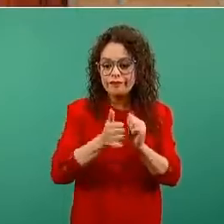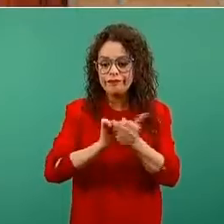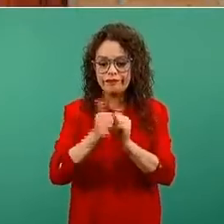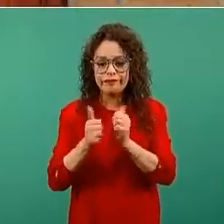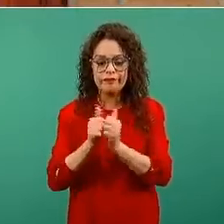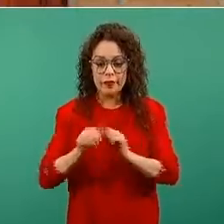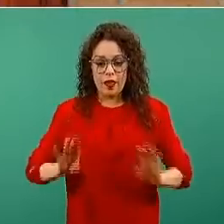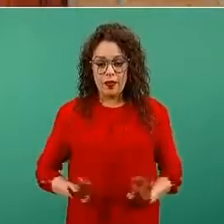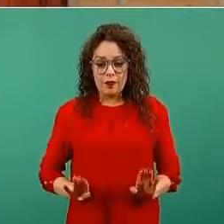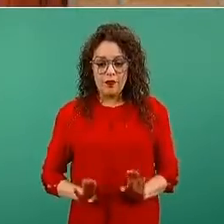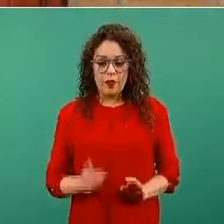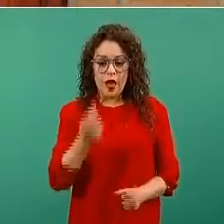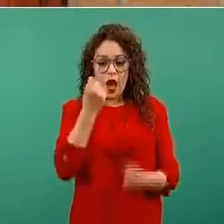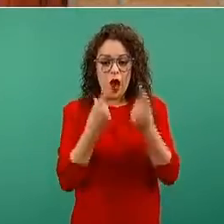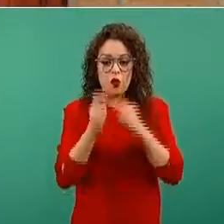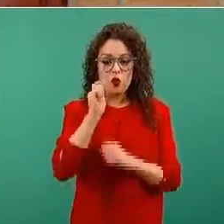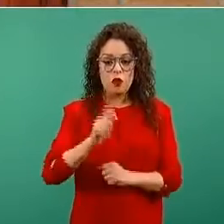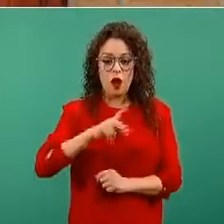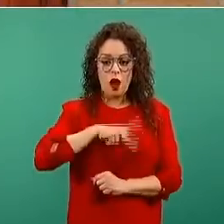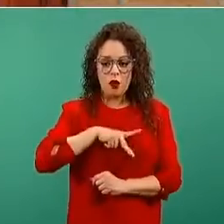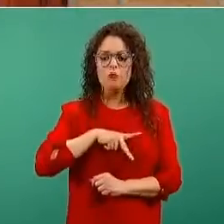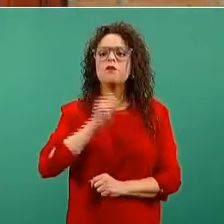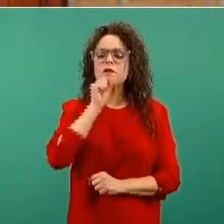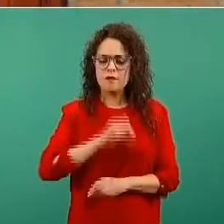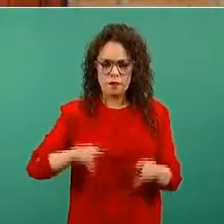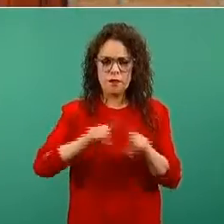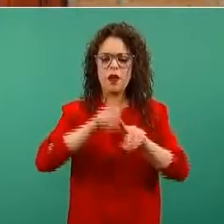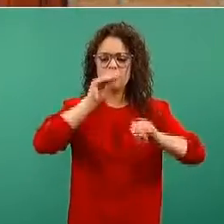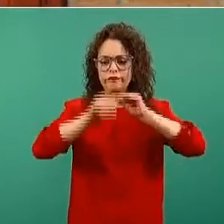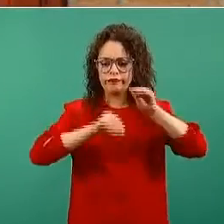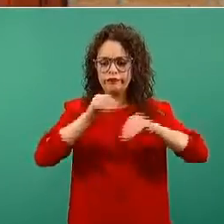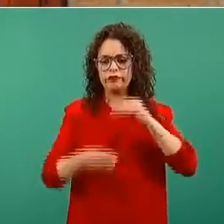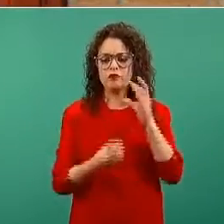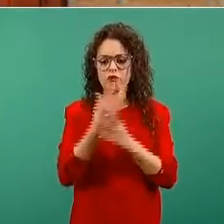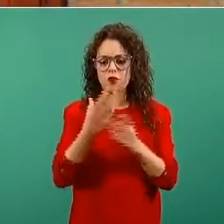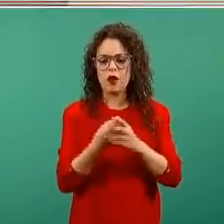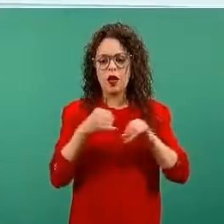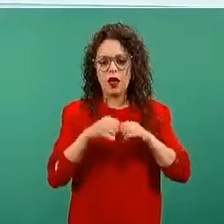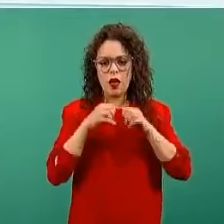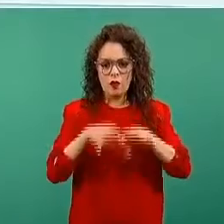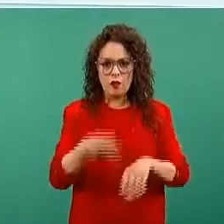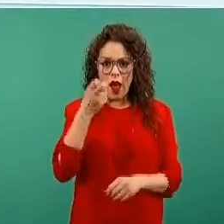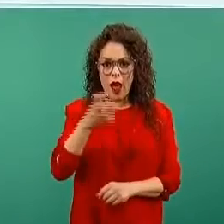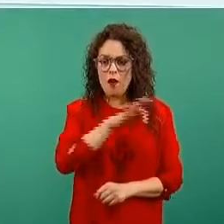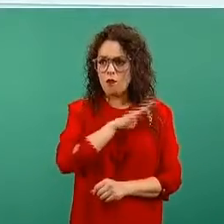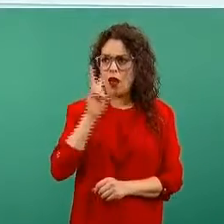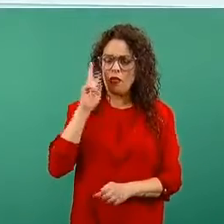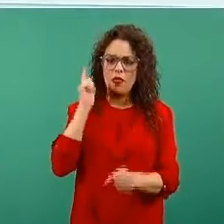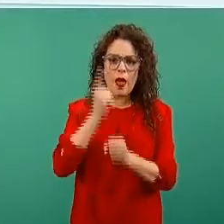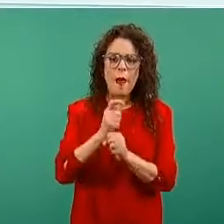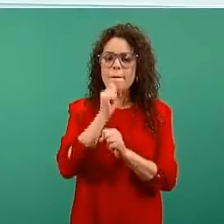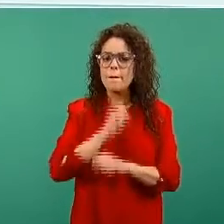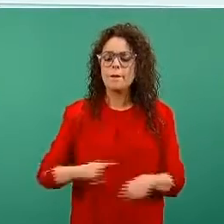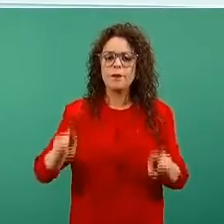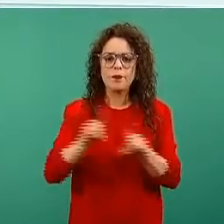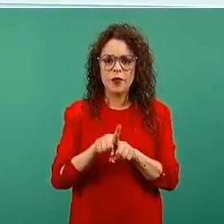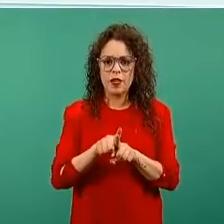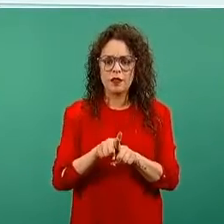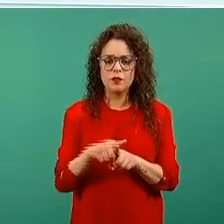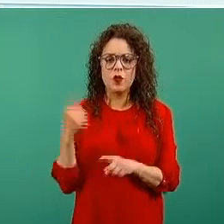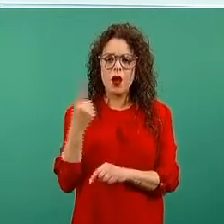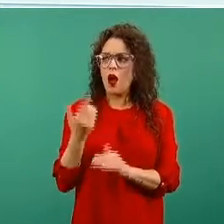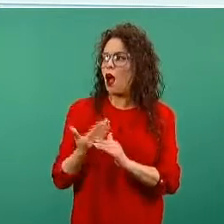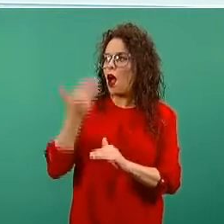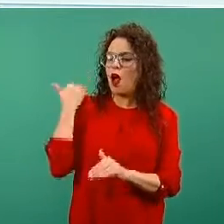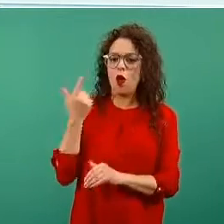alguna variante, pues estarán también actualizando. Para fines de la actualización son las mismas ya identificadas la semana